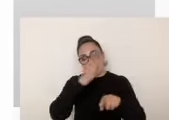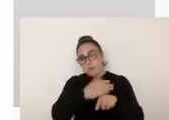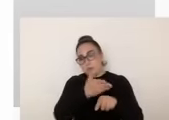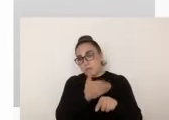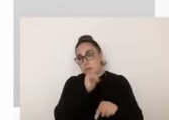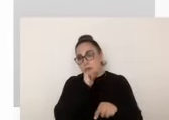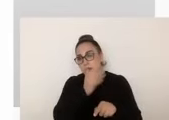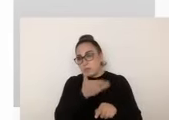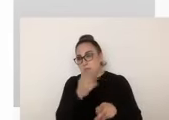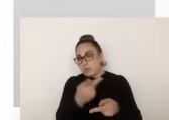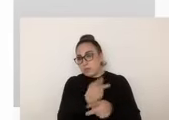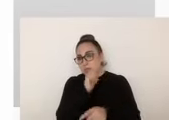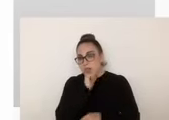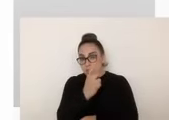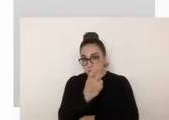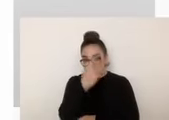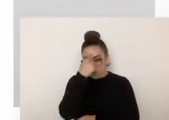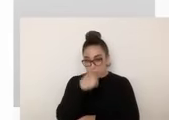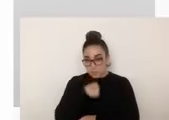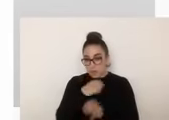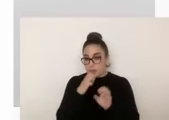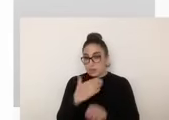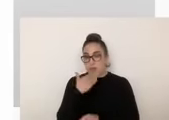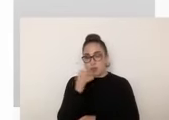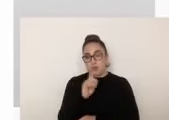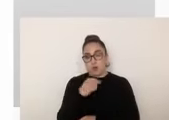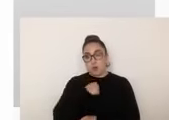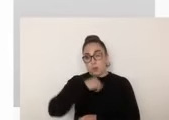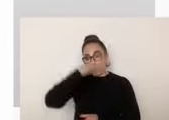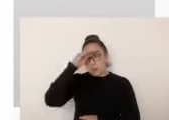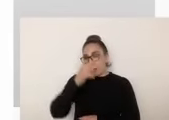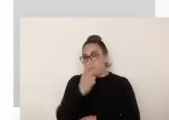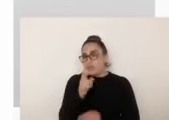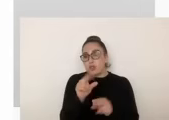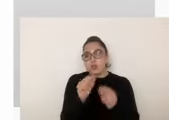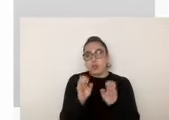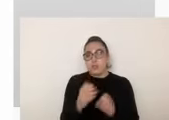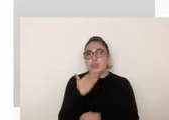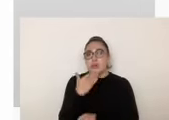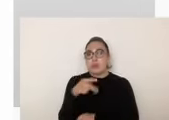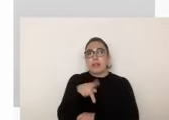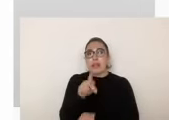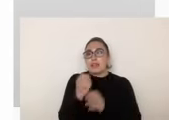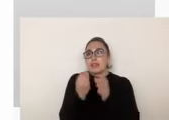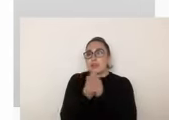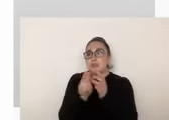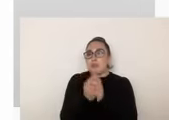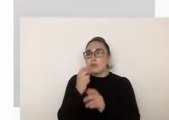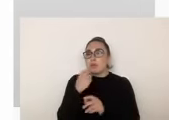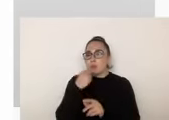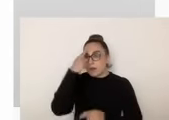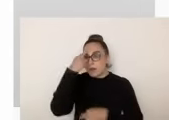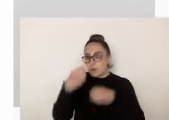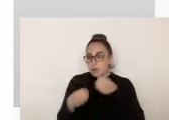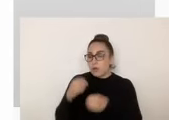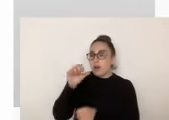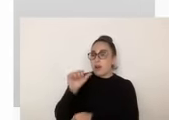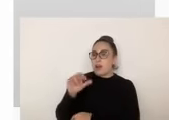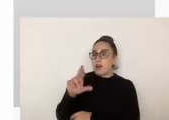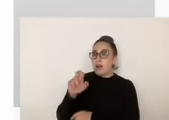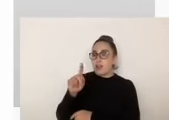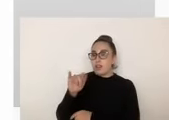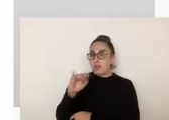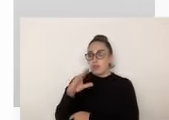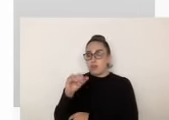Yo no digo que esto esté bien, yo creo que no está bien, pero sí que responde a un modelo areteico en el que, mientras que la jueza de mi caso, a mí solo me va a